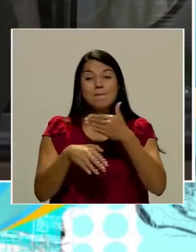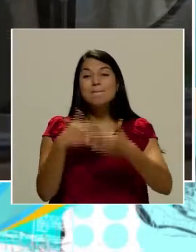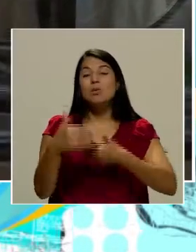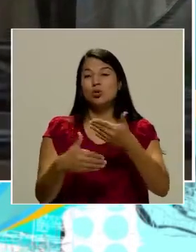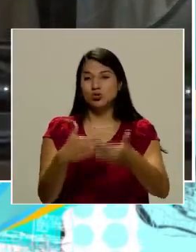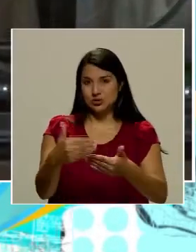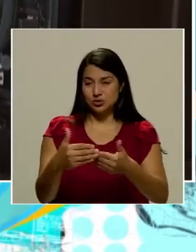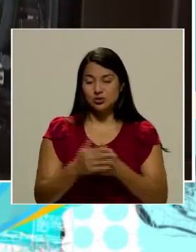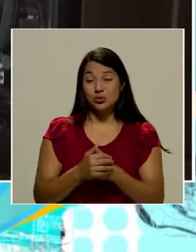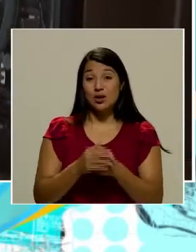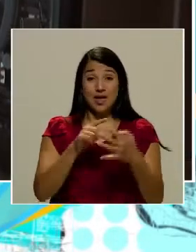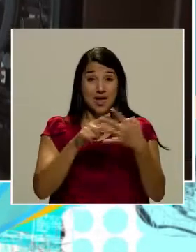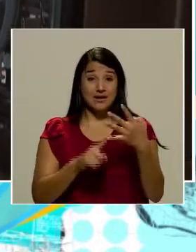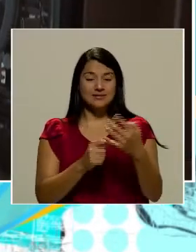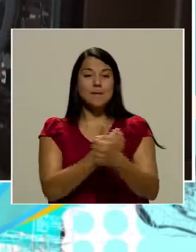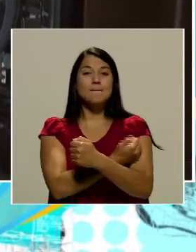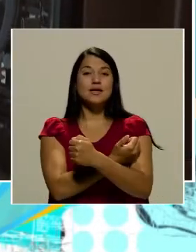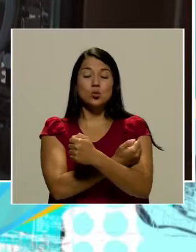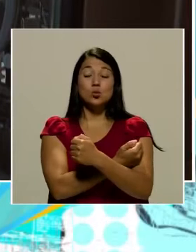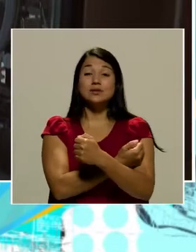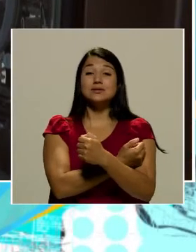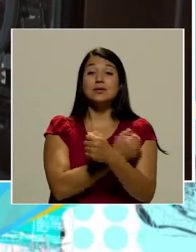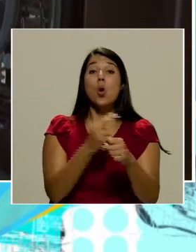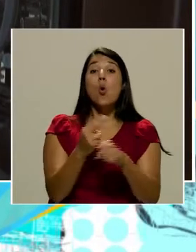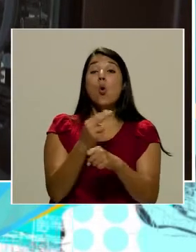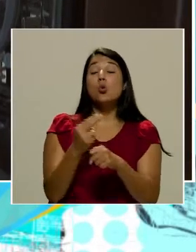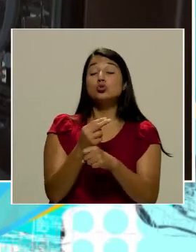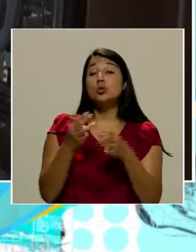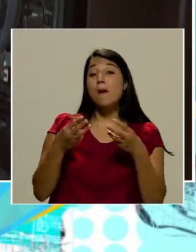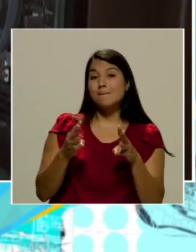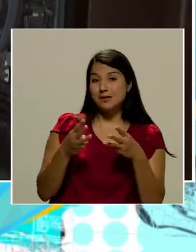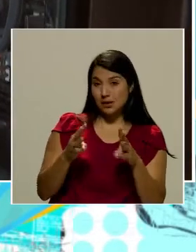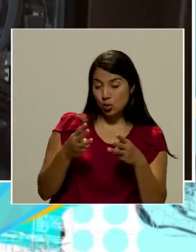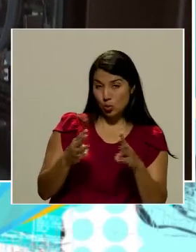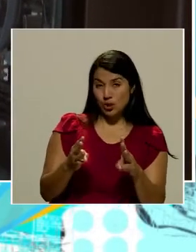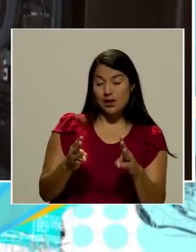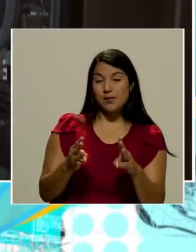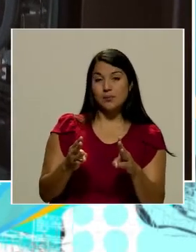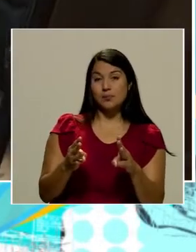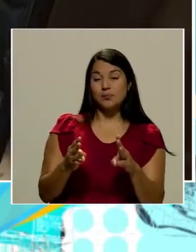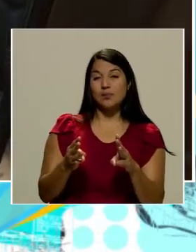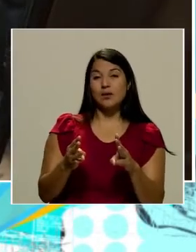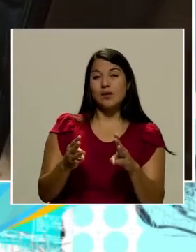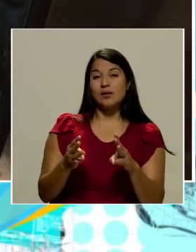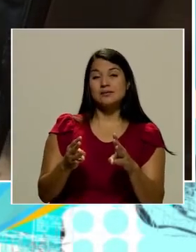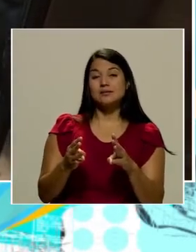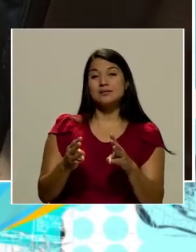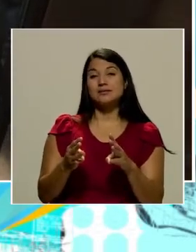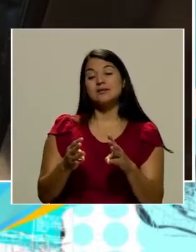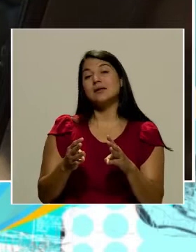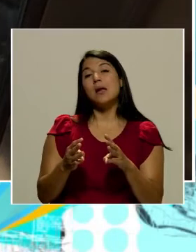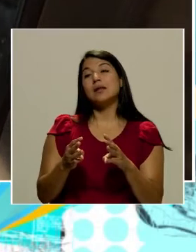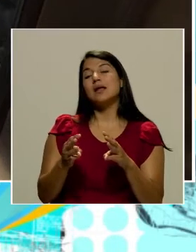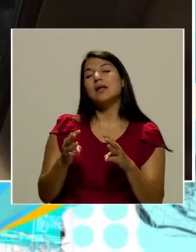vacunas que están utilizando la metodología o el mecanismo del vector, de